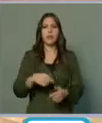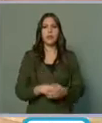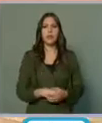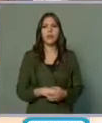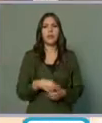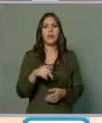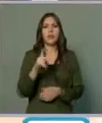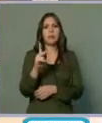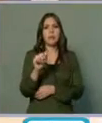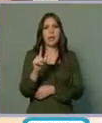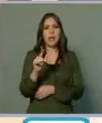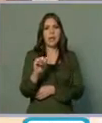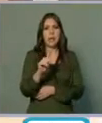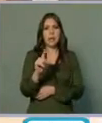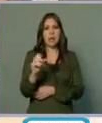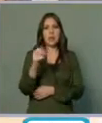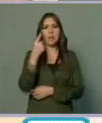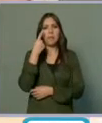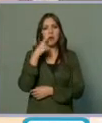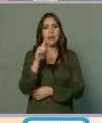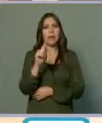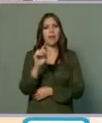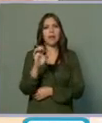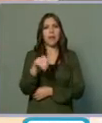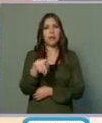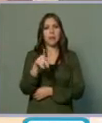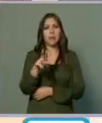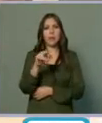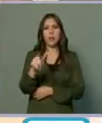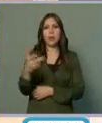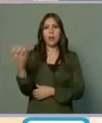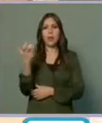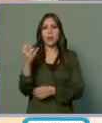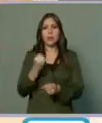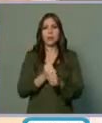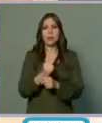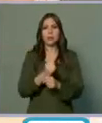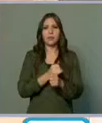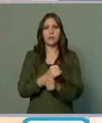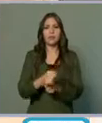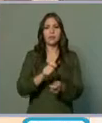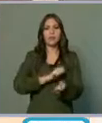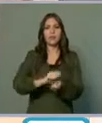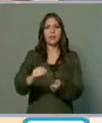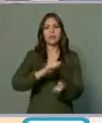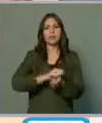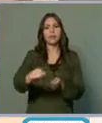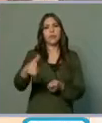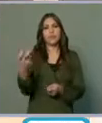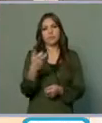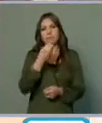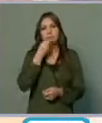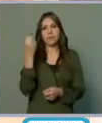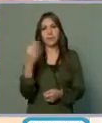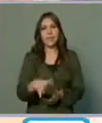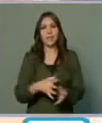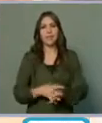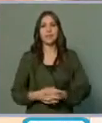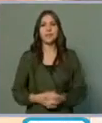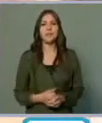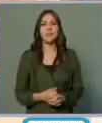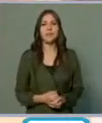para tempura. Palillo para tempura, nos platicaban que usted mismo los talló. Ay, eso es increíble. Ok, chef, ¿qué le pasó? Usted